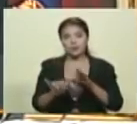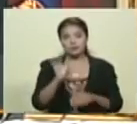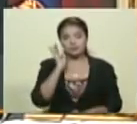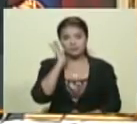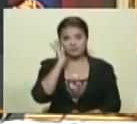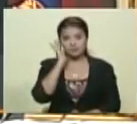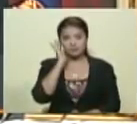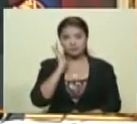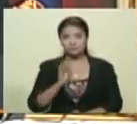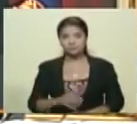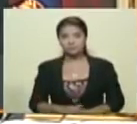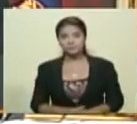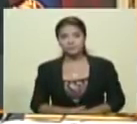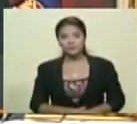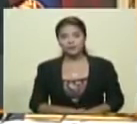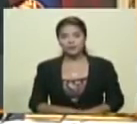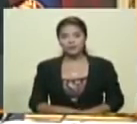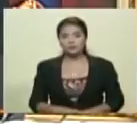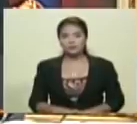22 días apenas.